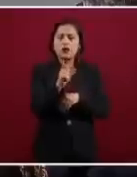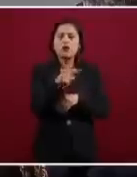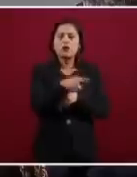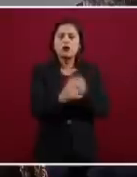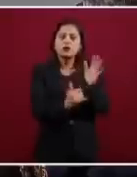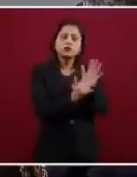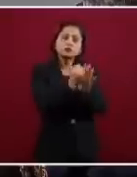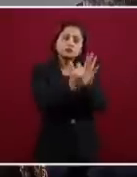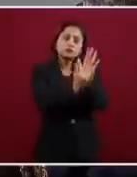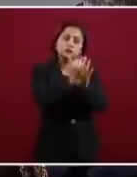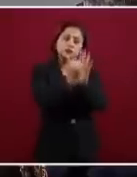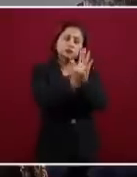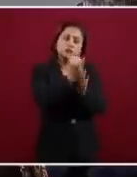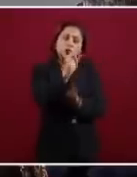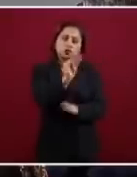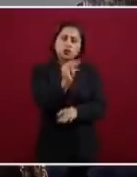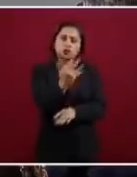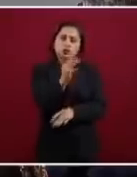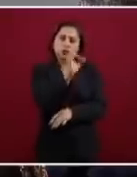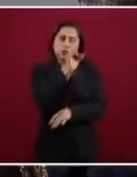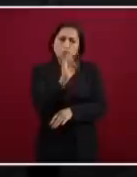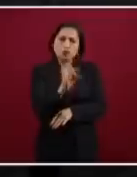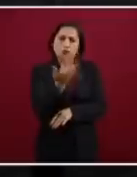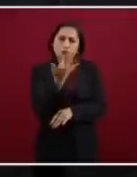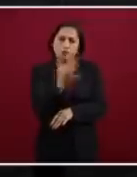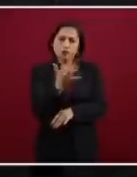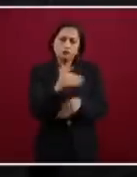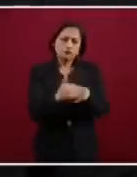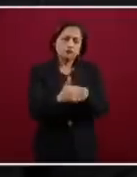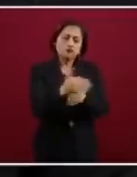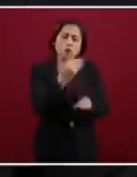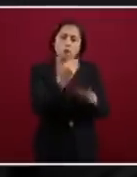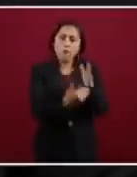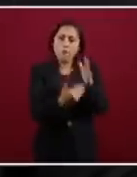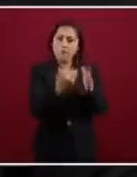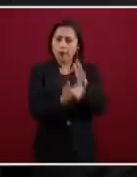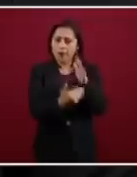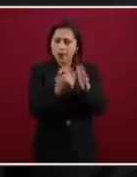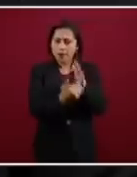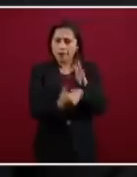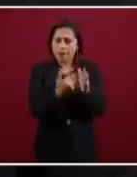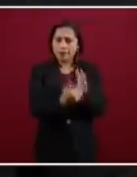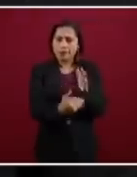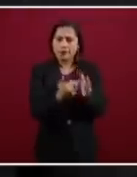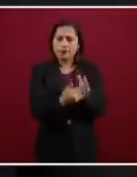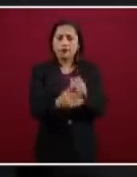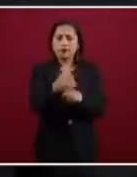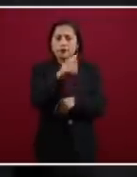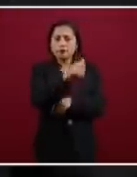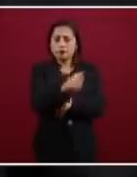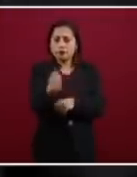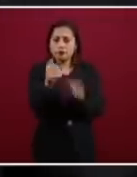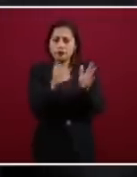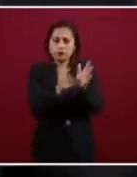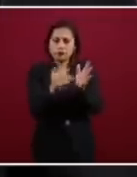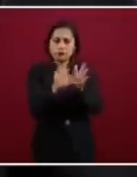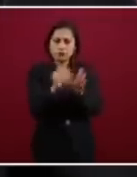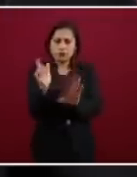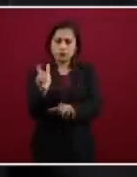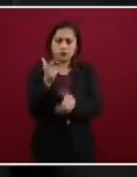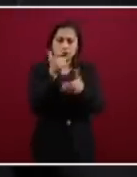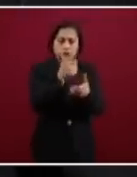85% de avance que faltan 600 millones de pesos para